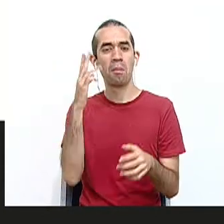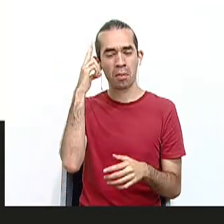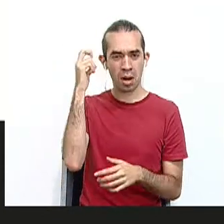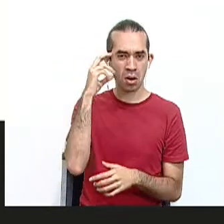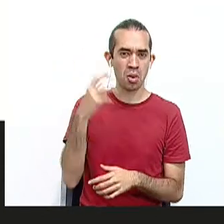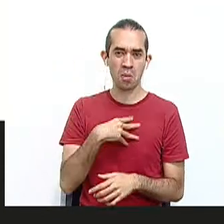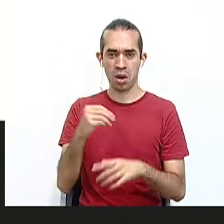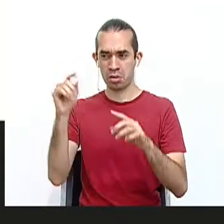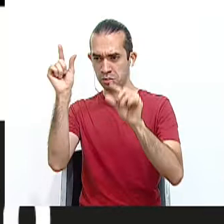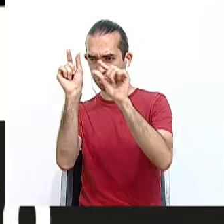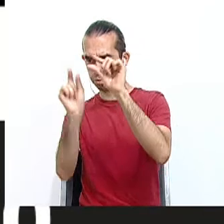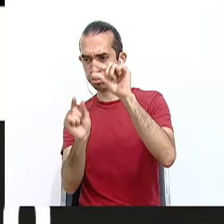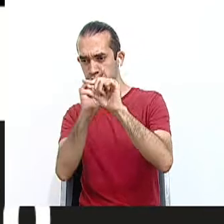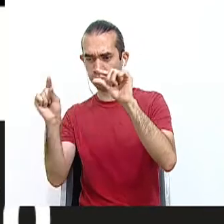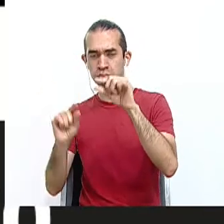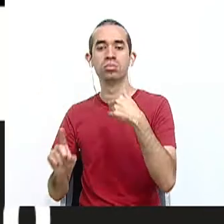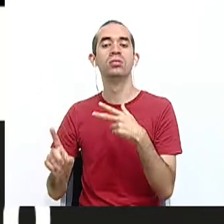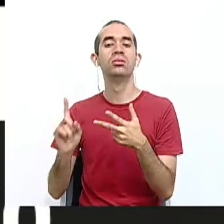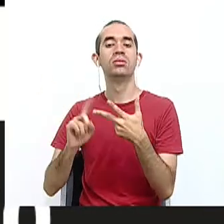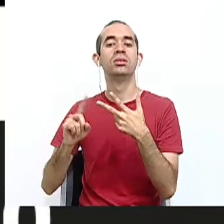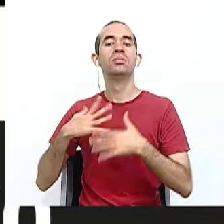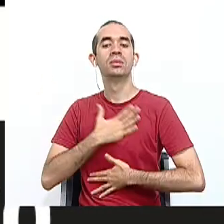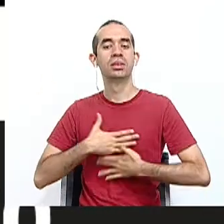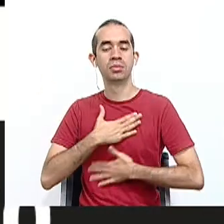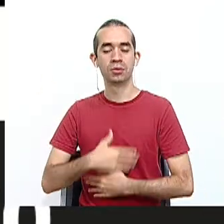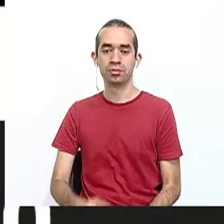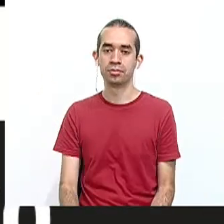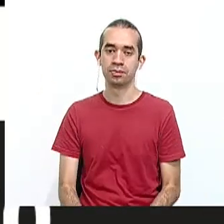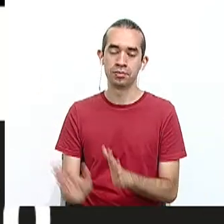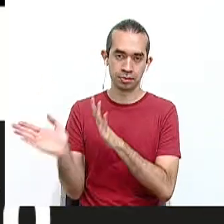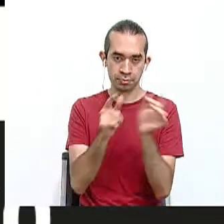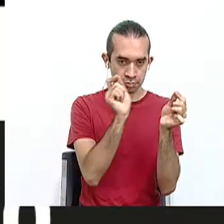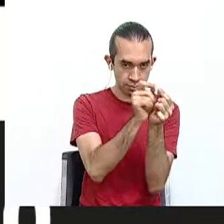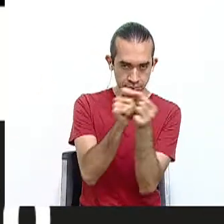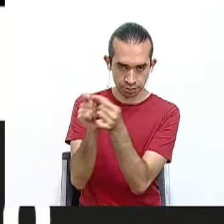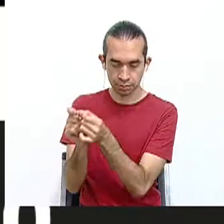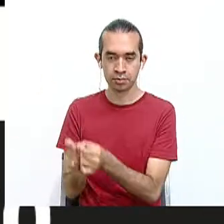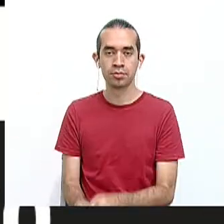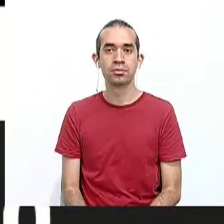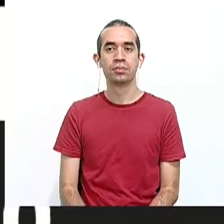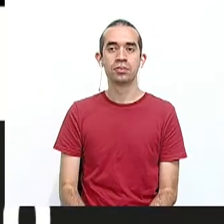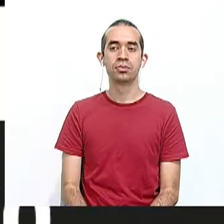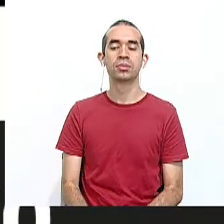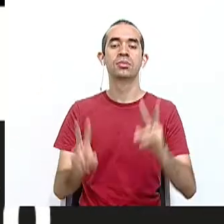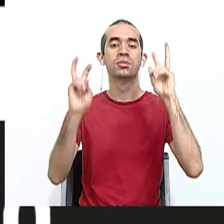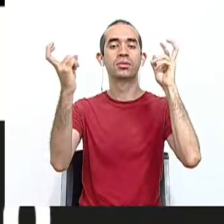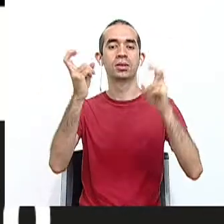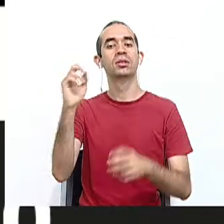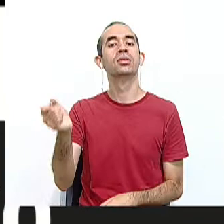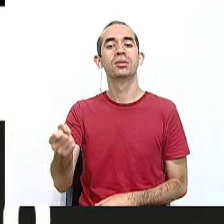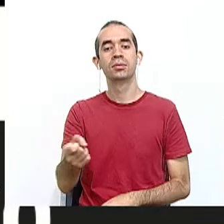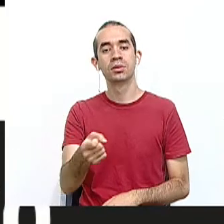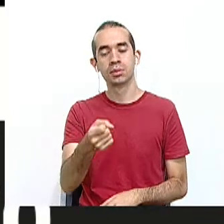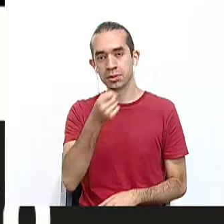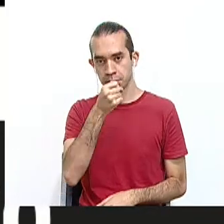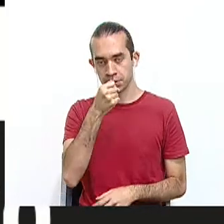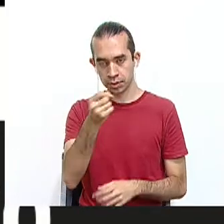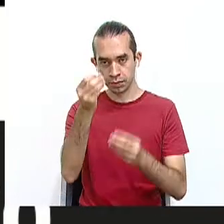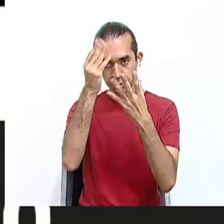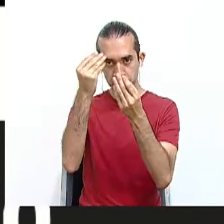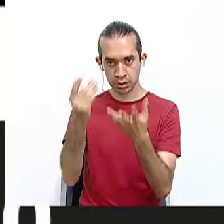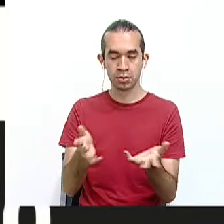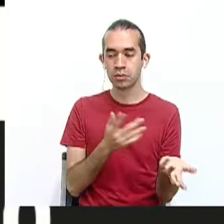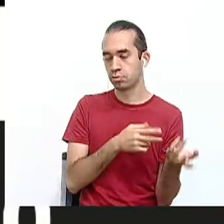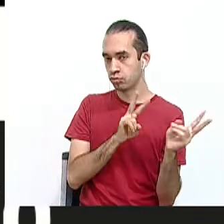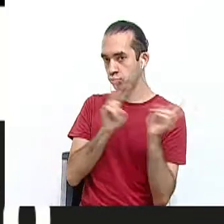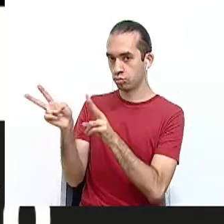parece si vemos en detalle? Tenemos el género informativo, pero para hablar sobre este género, ¿qué les parece si volvemos al